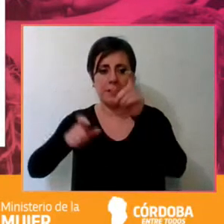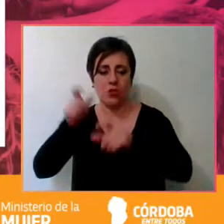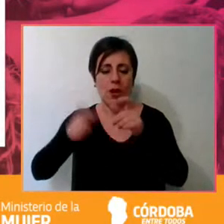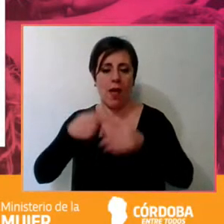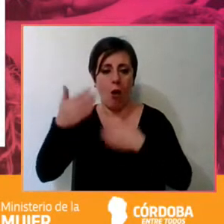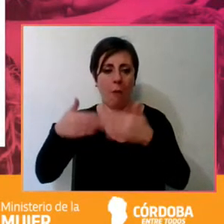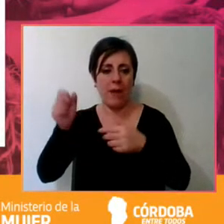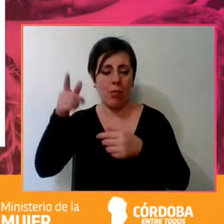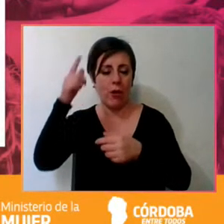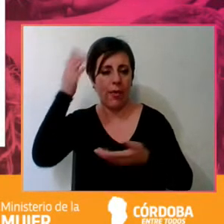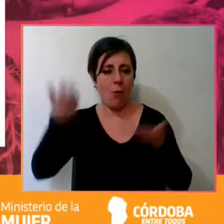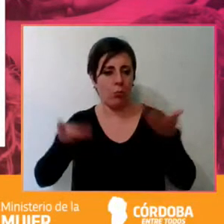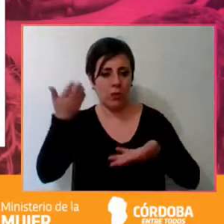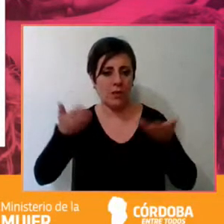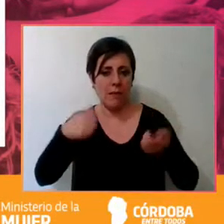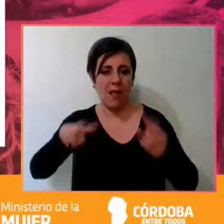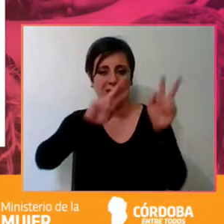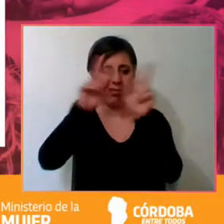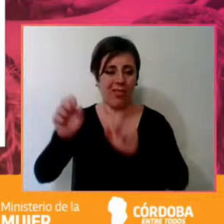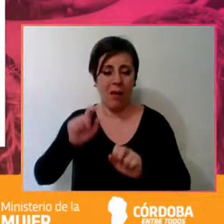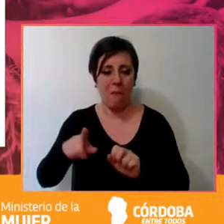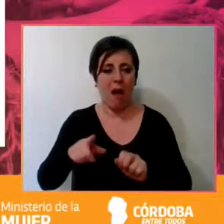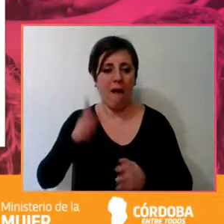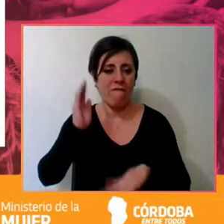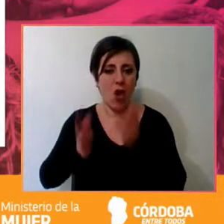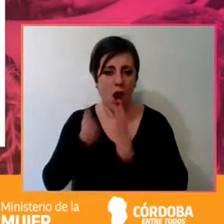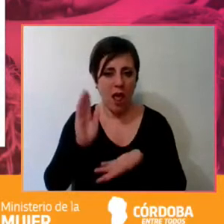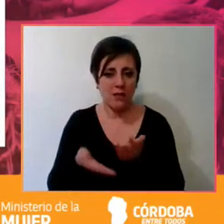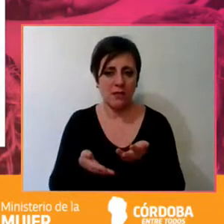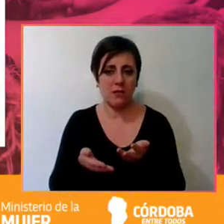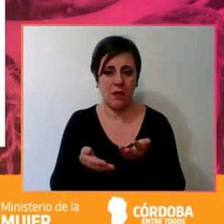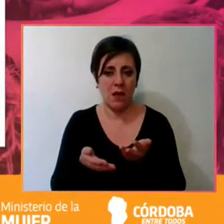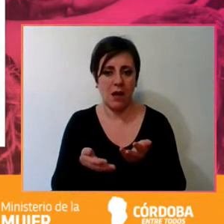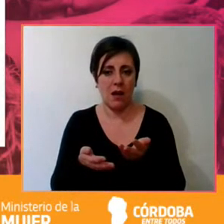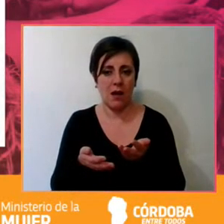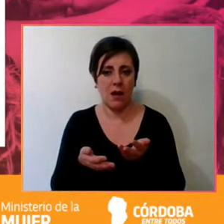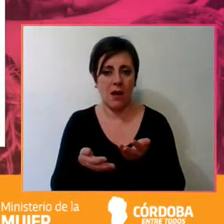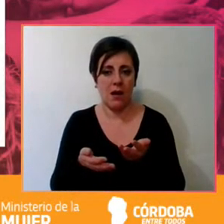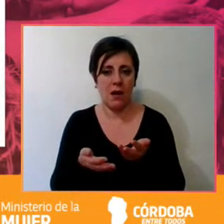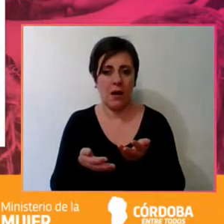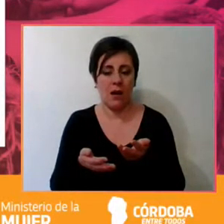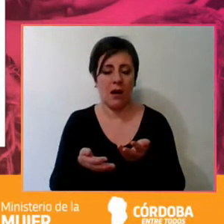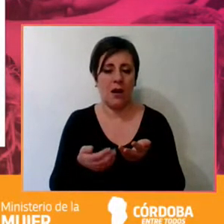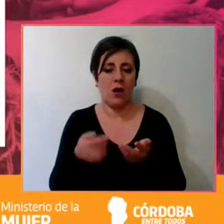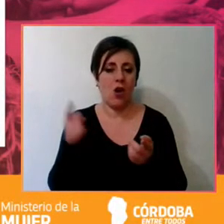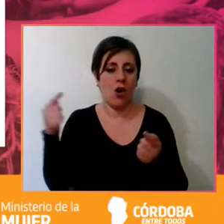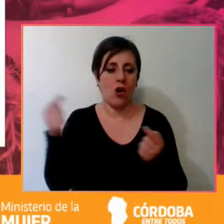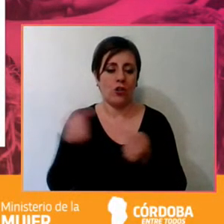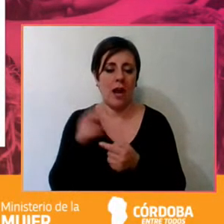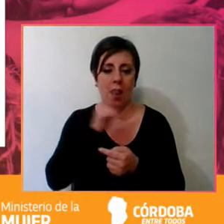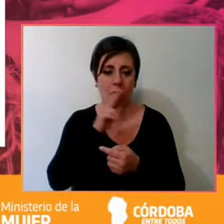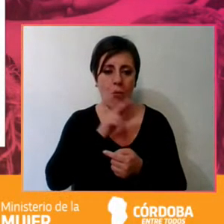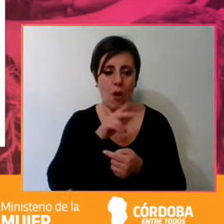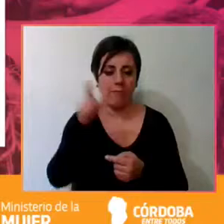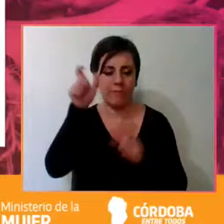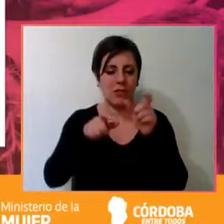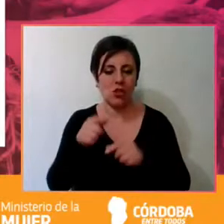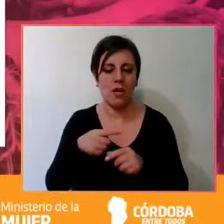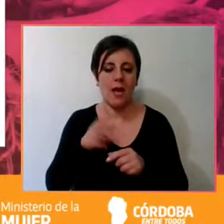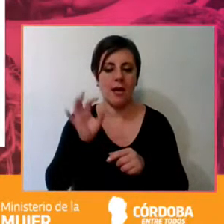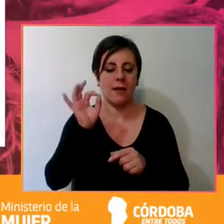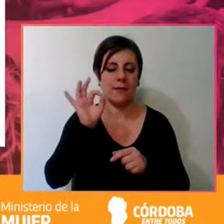justicia para que en estos temas, ¿no es cierto?, de violencia, sensibles a la violencia contra las mujeres, de manera que cuando se